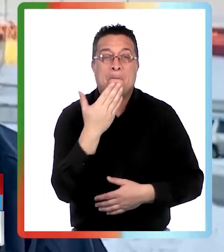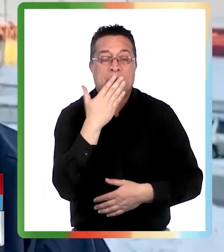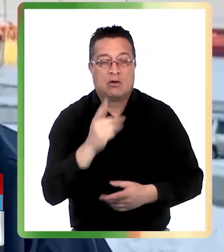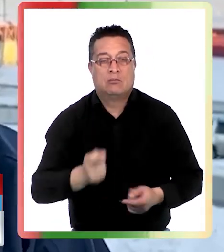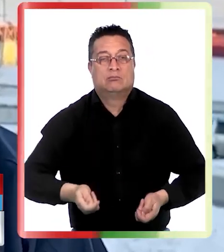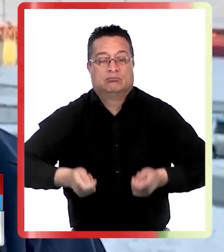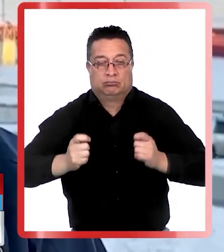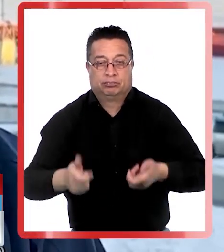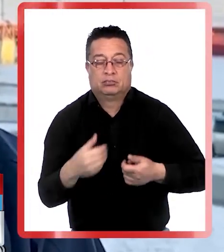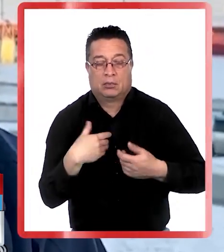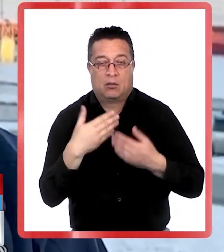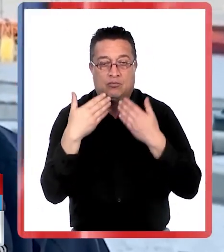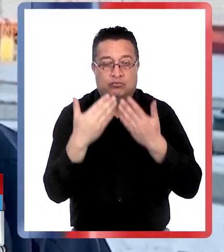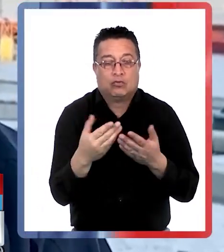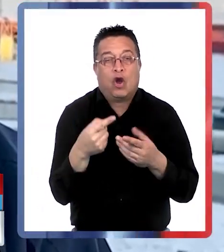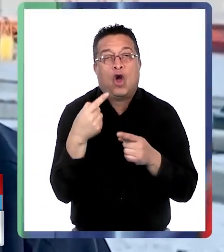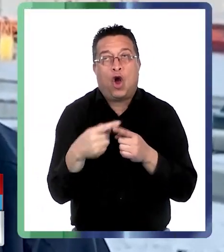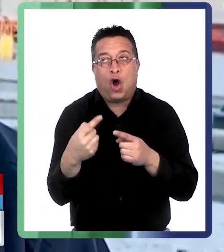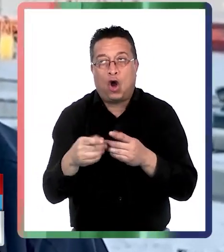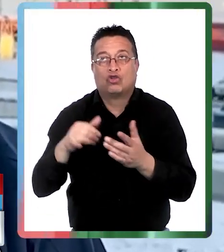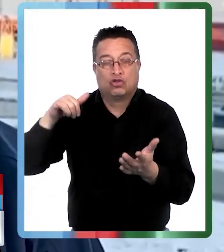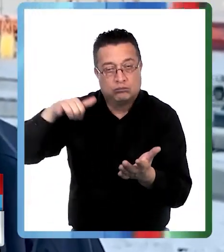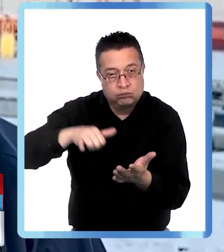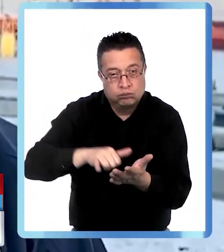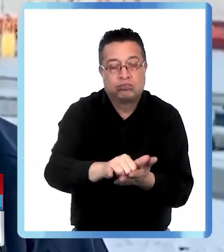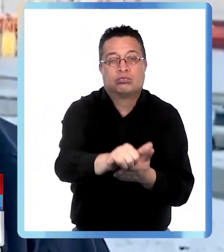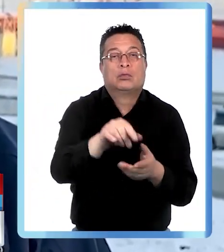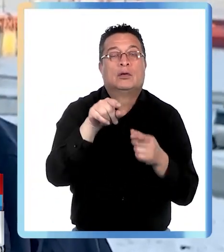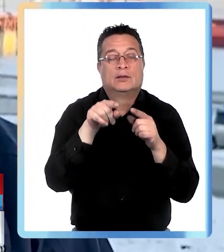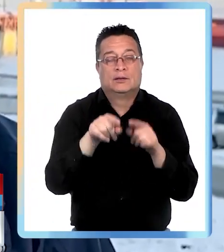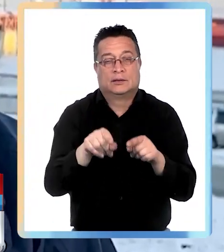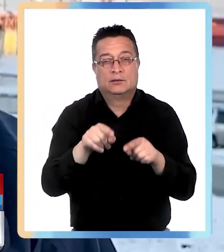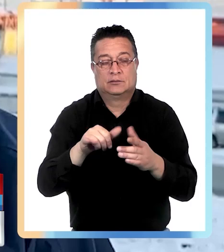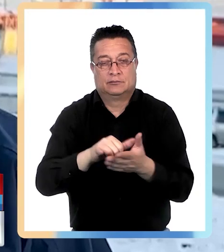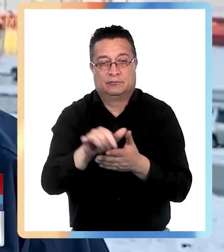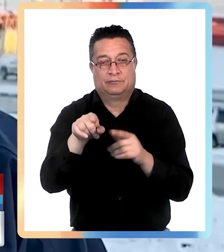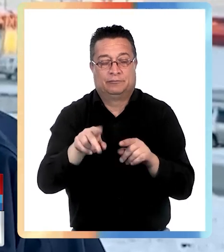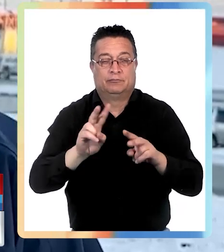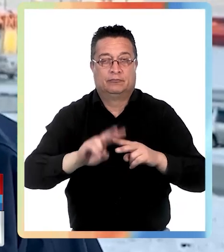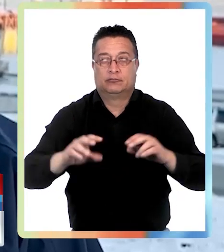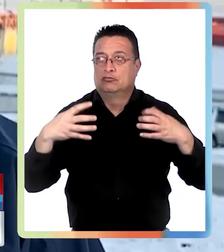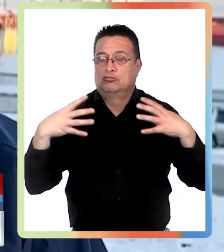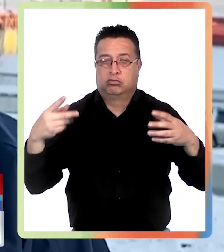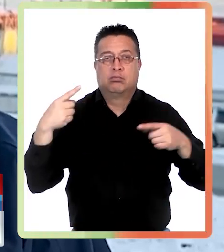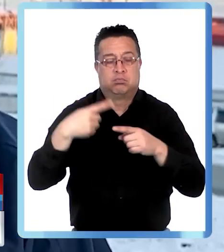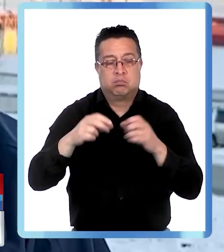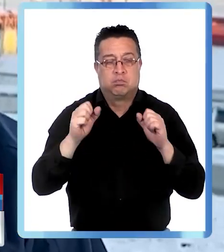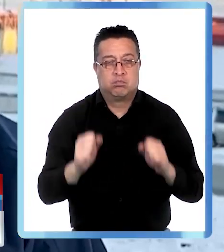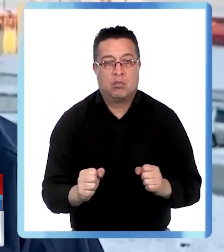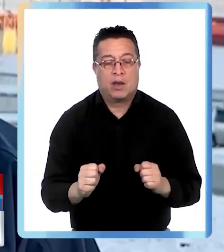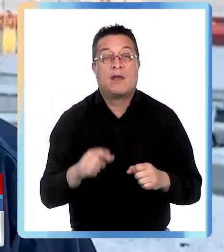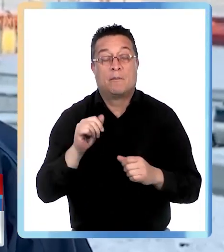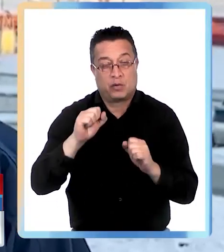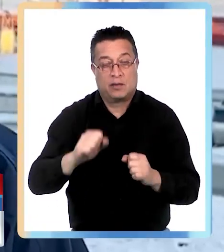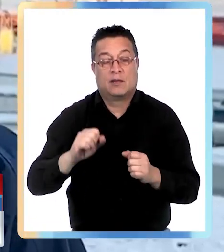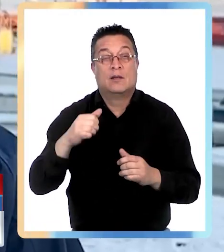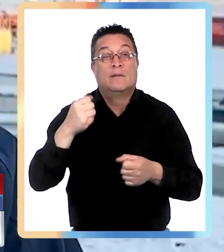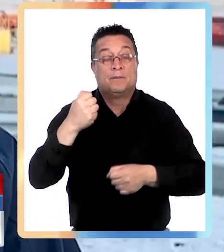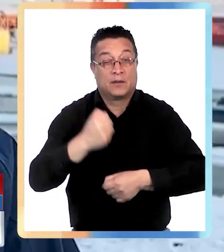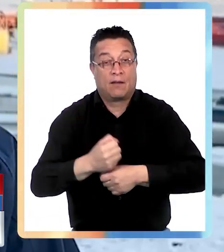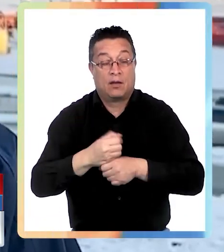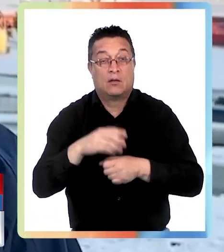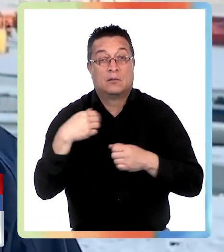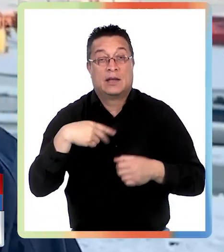la la mejor capacidad de recibir otro tipo de aeronaves en la en el en el aeródromo vamos a poder trabajar con